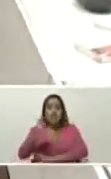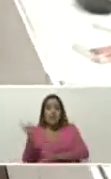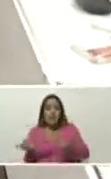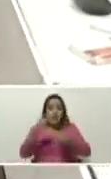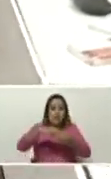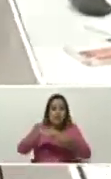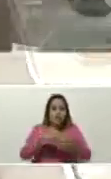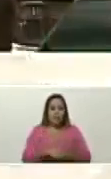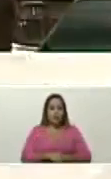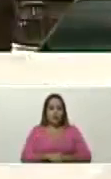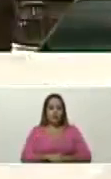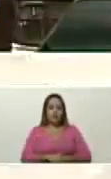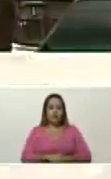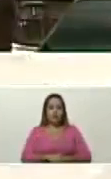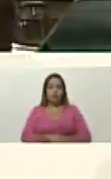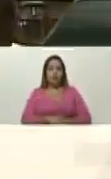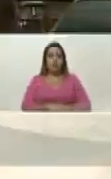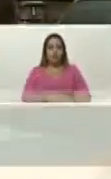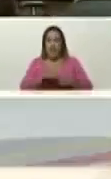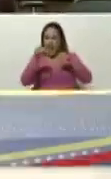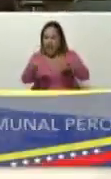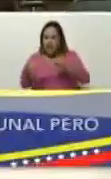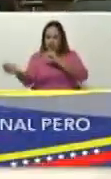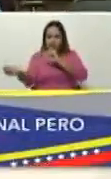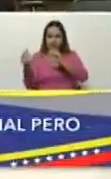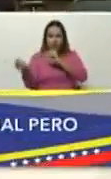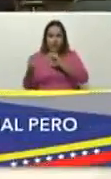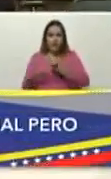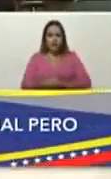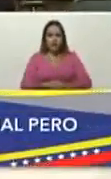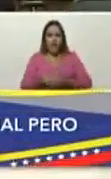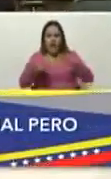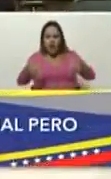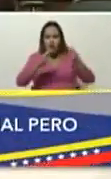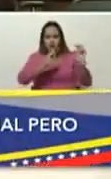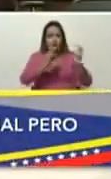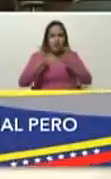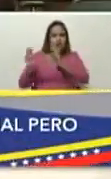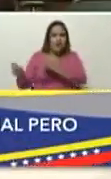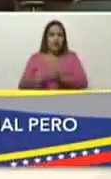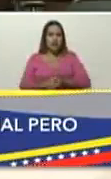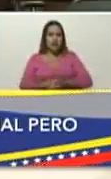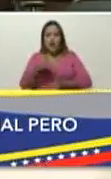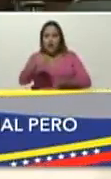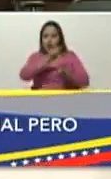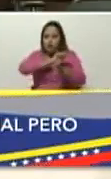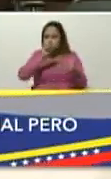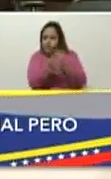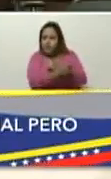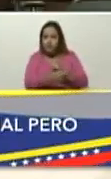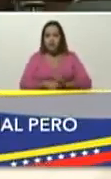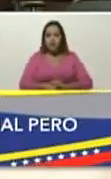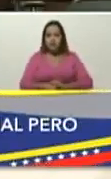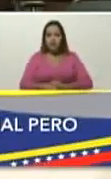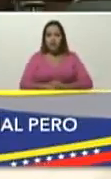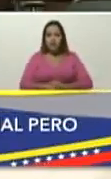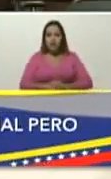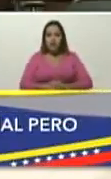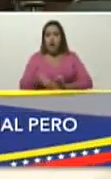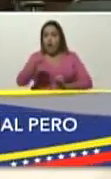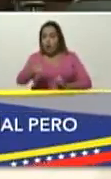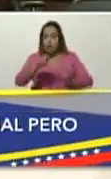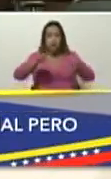incorporarlos a este debate, a estos temas, a estas reformas, a estos cambios, a